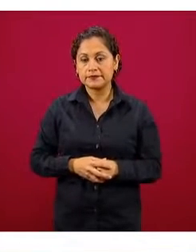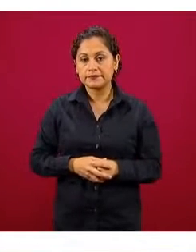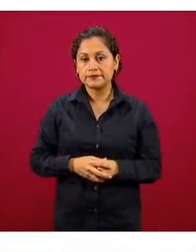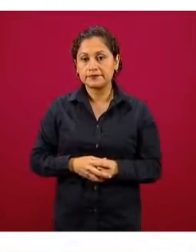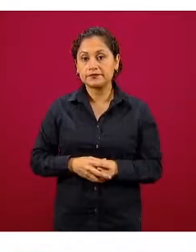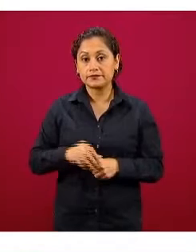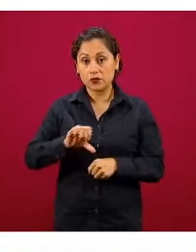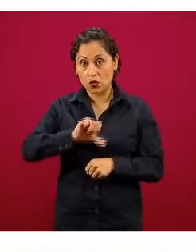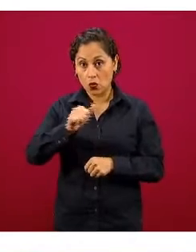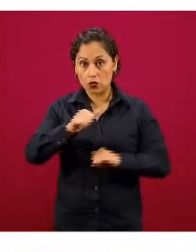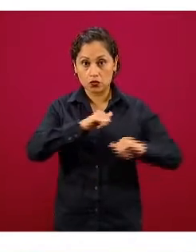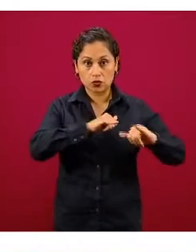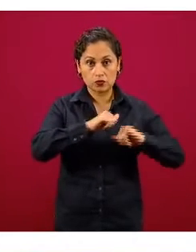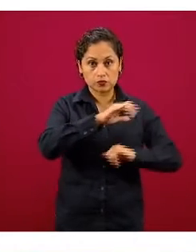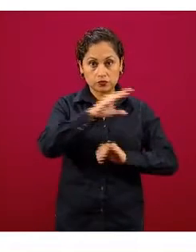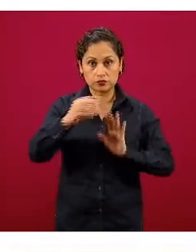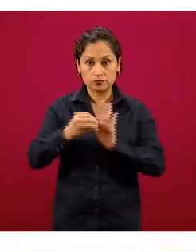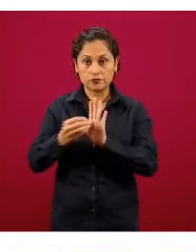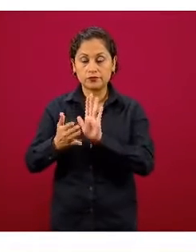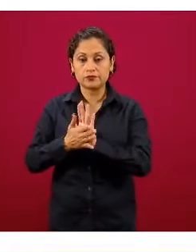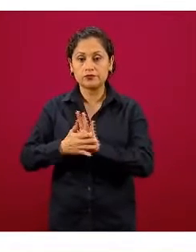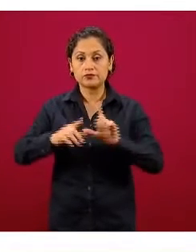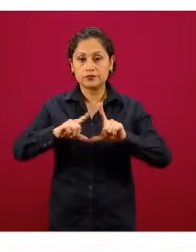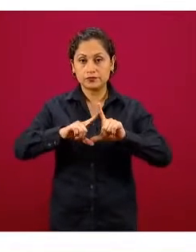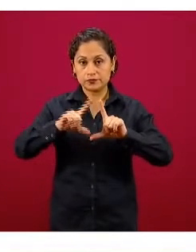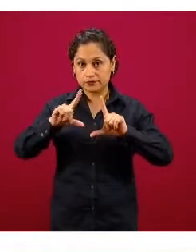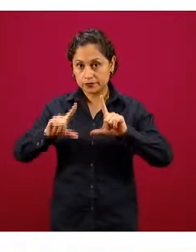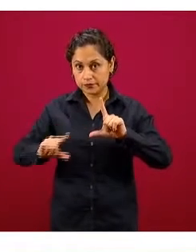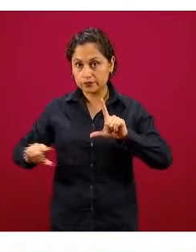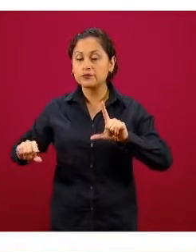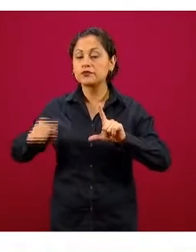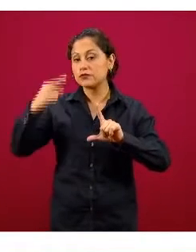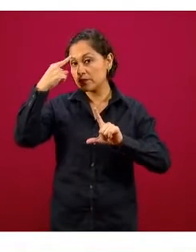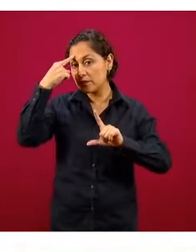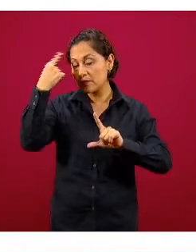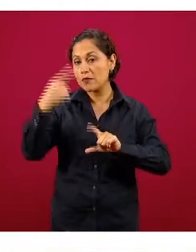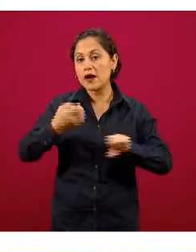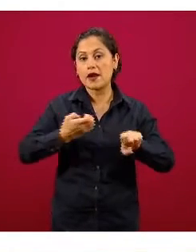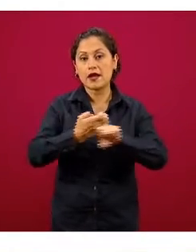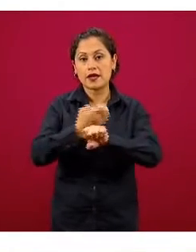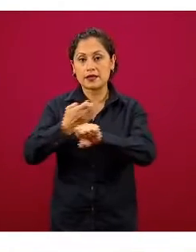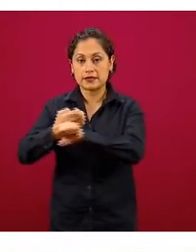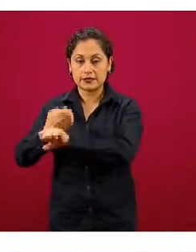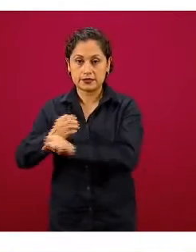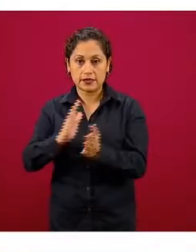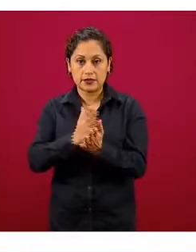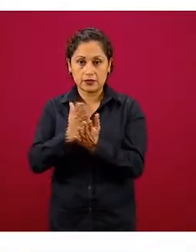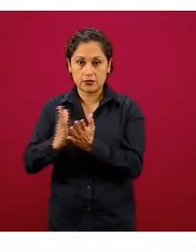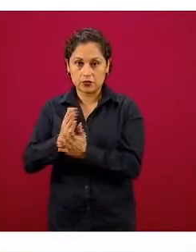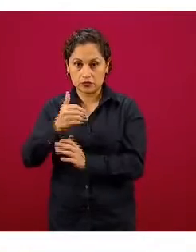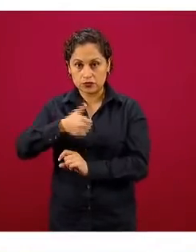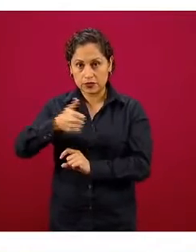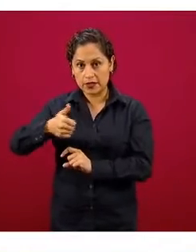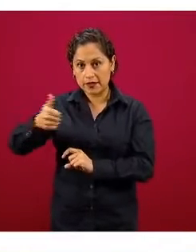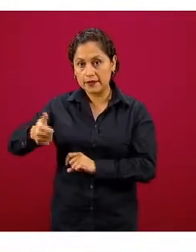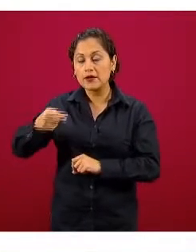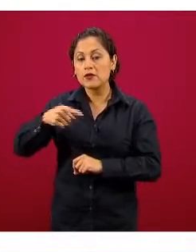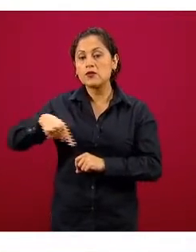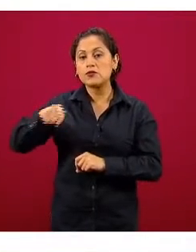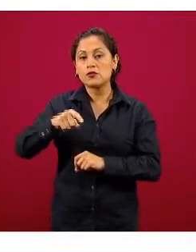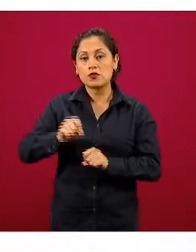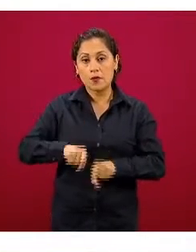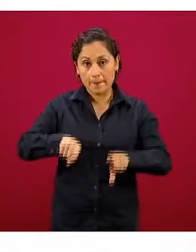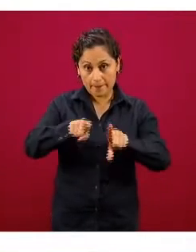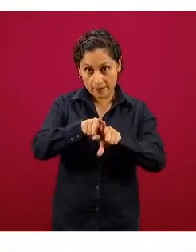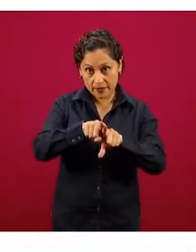es la información distribuida en orden descendente para cada estado de esa tasa de incidencia acumulada